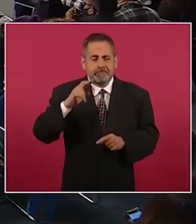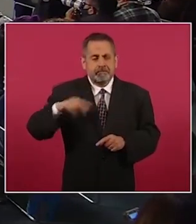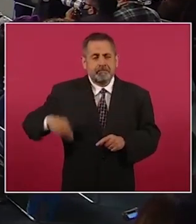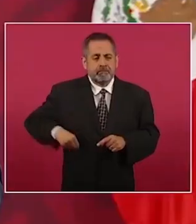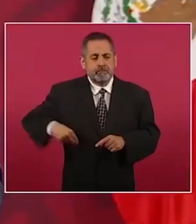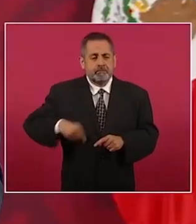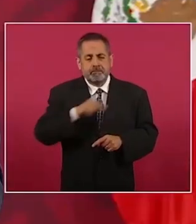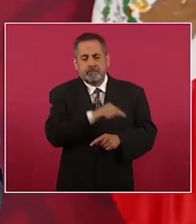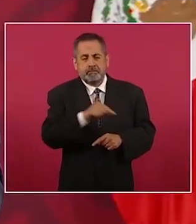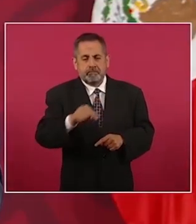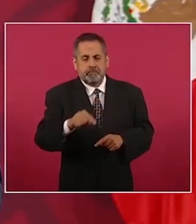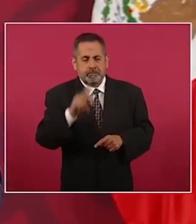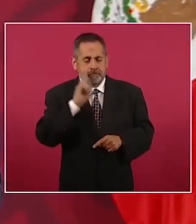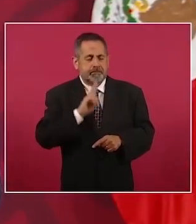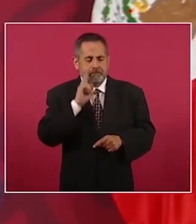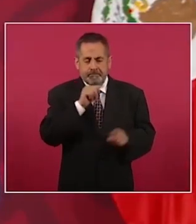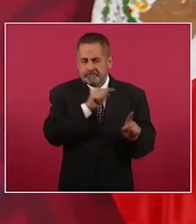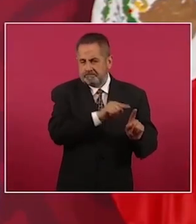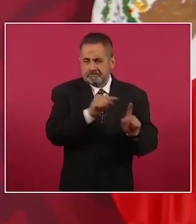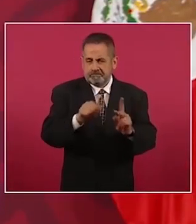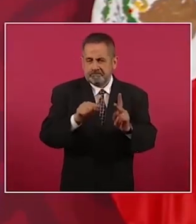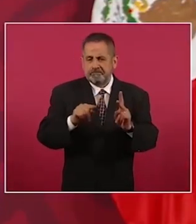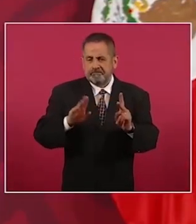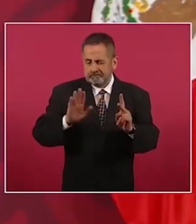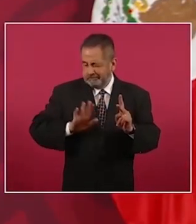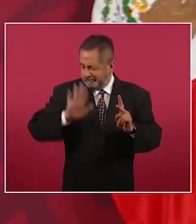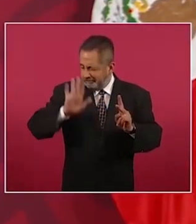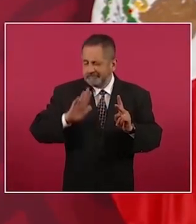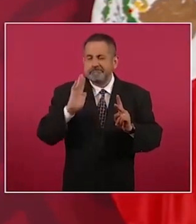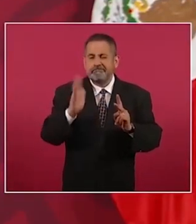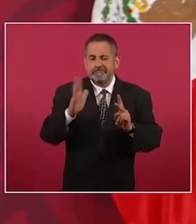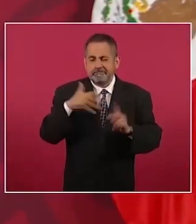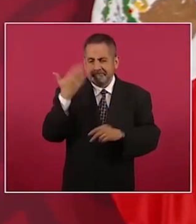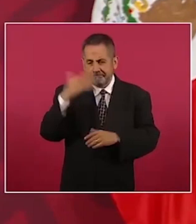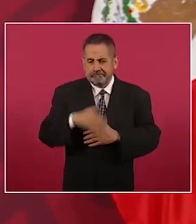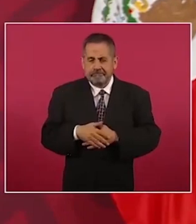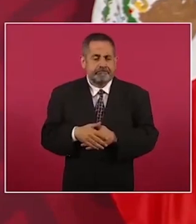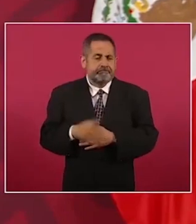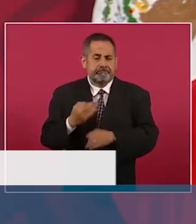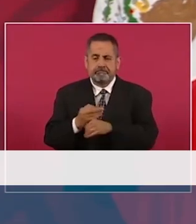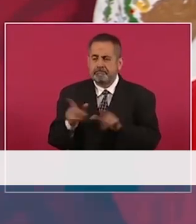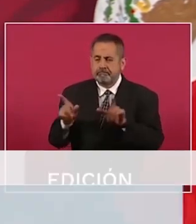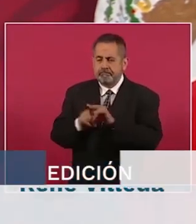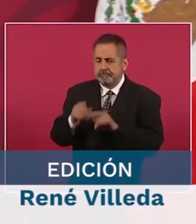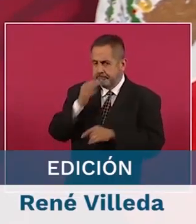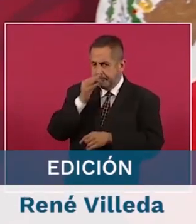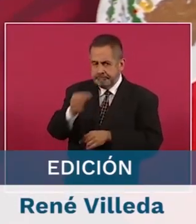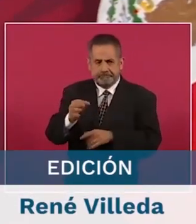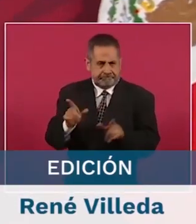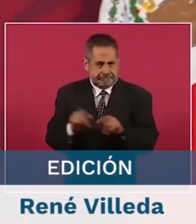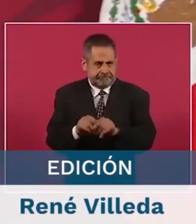de estos crímenes este es lo único que conocemos